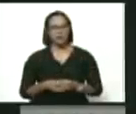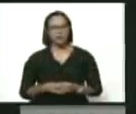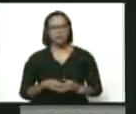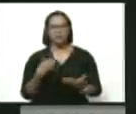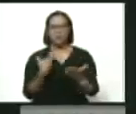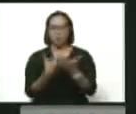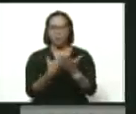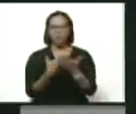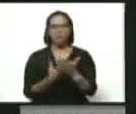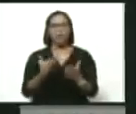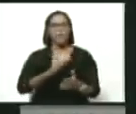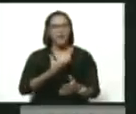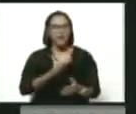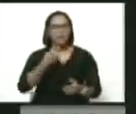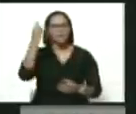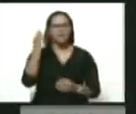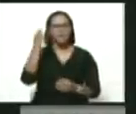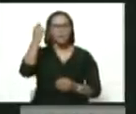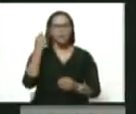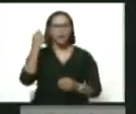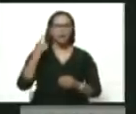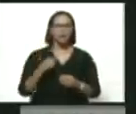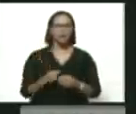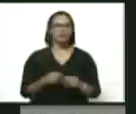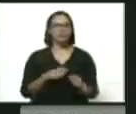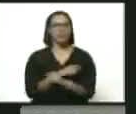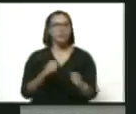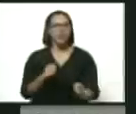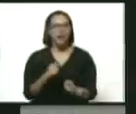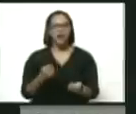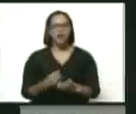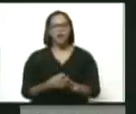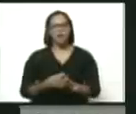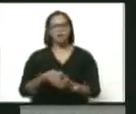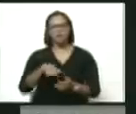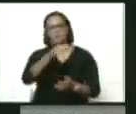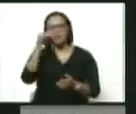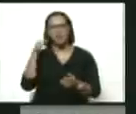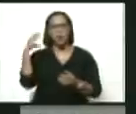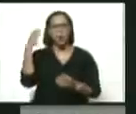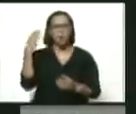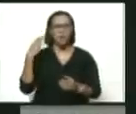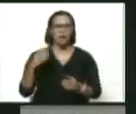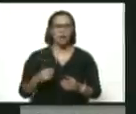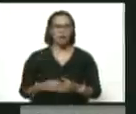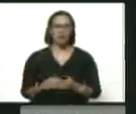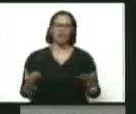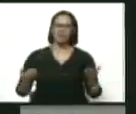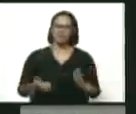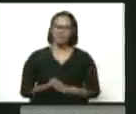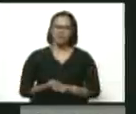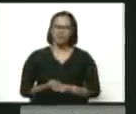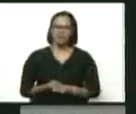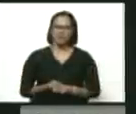para alcaldía, para diputados, y terminaron en manos del narcotráfico colombiano. ¿Ah?